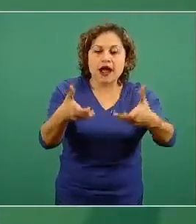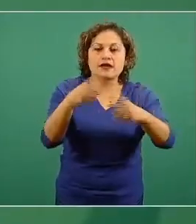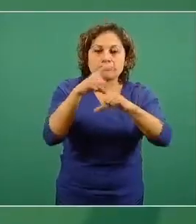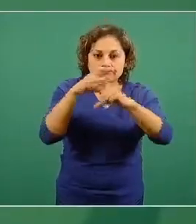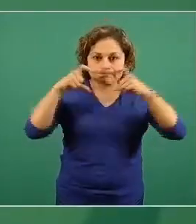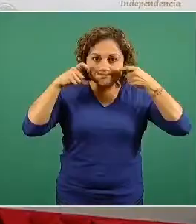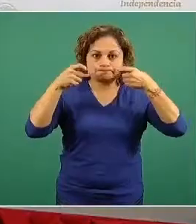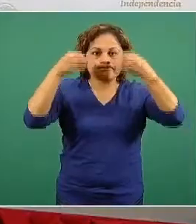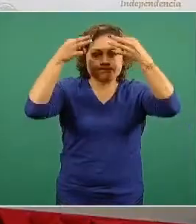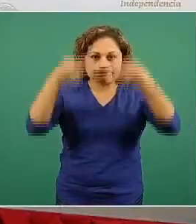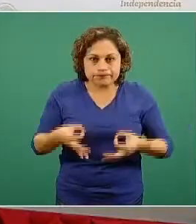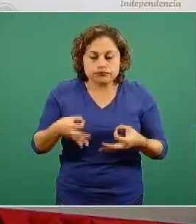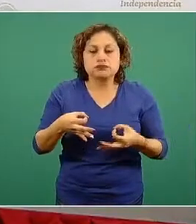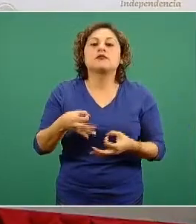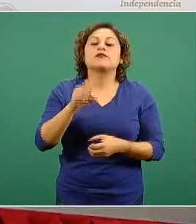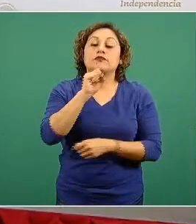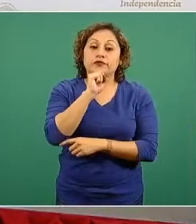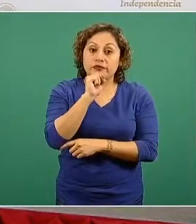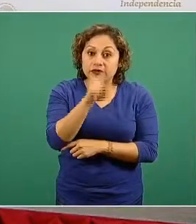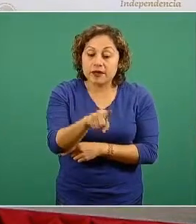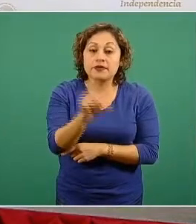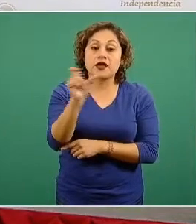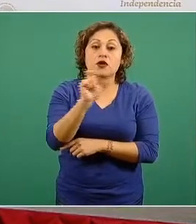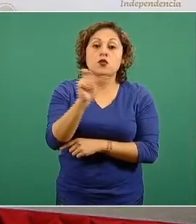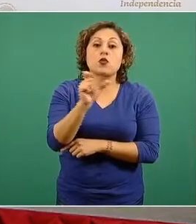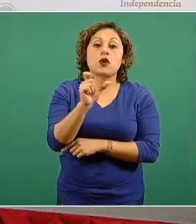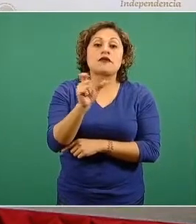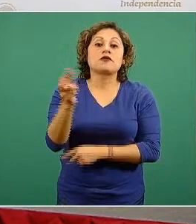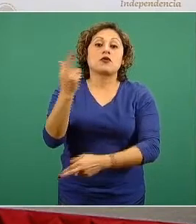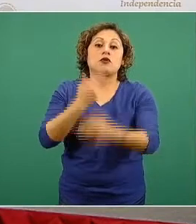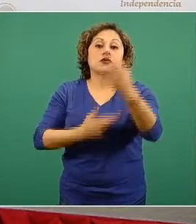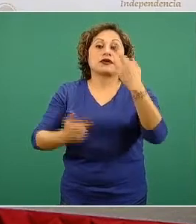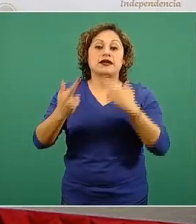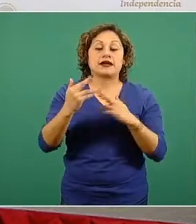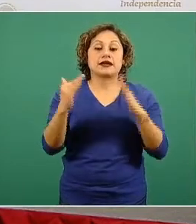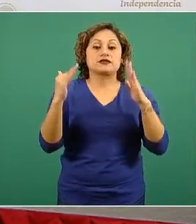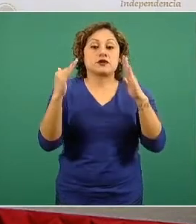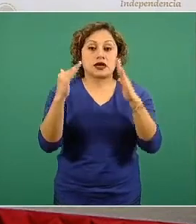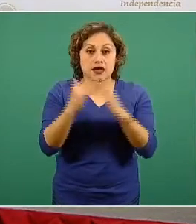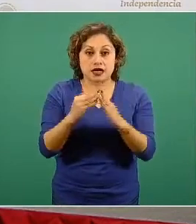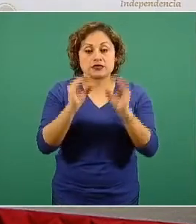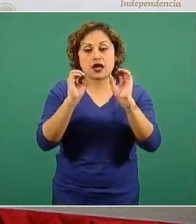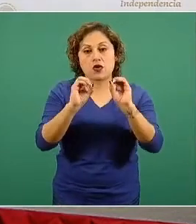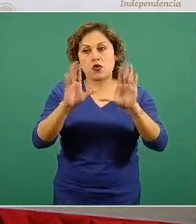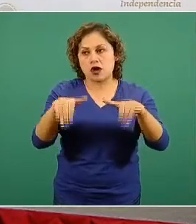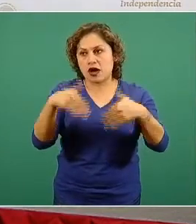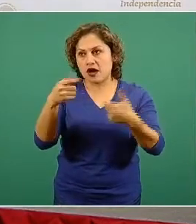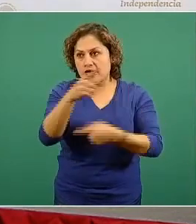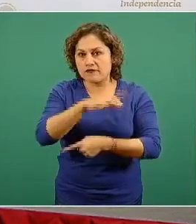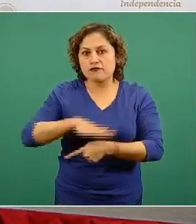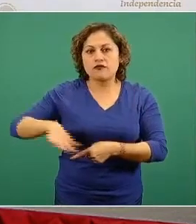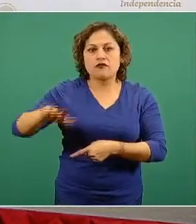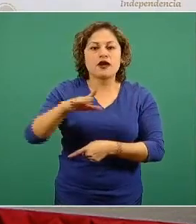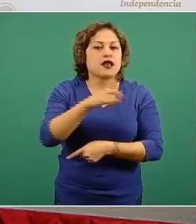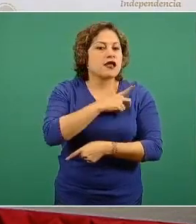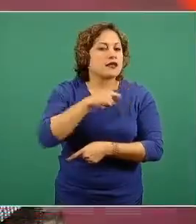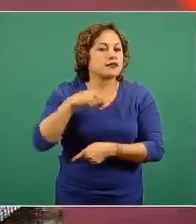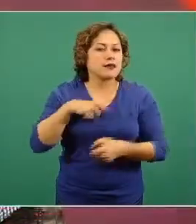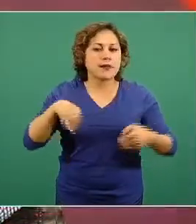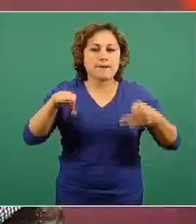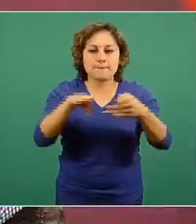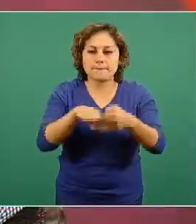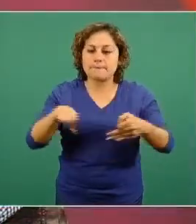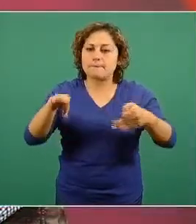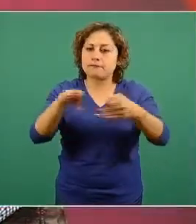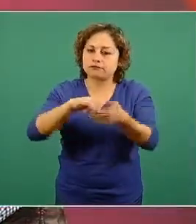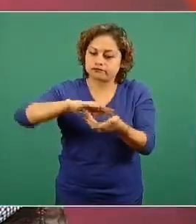Y cuando salimos también, y sobre todo cuando regresamos al hogar y mientras estamos fuera, el lavado de manos, la higiene